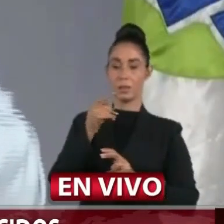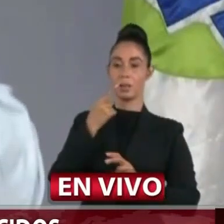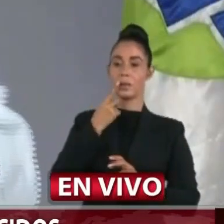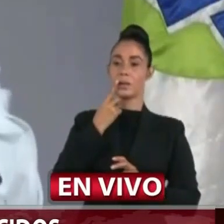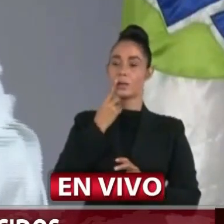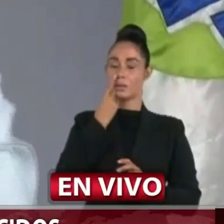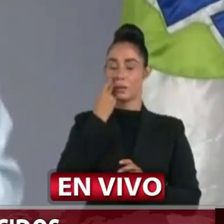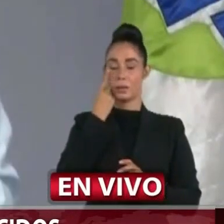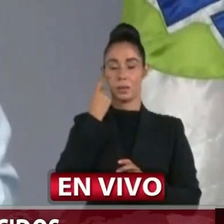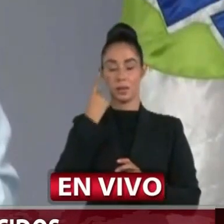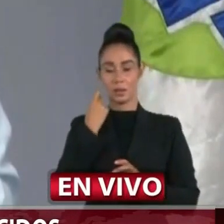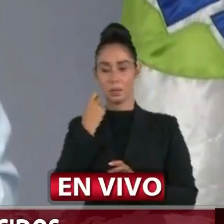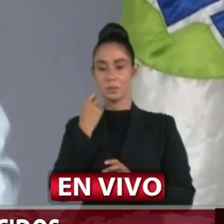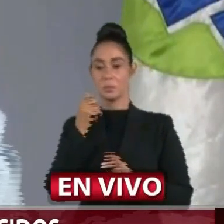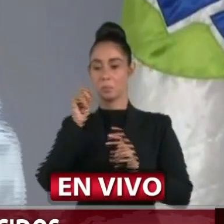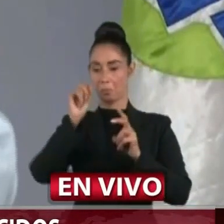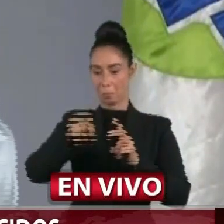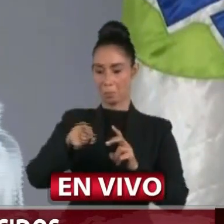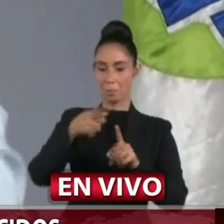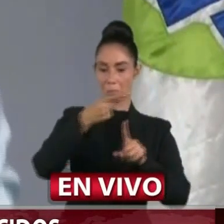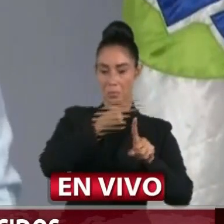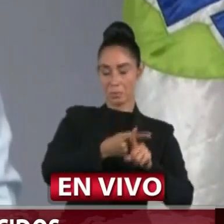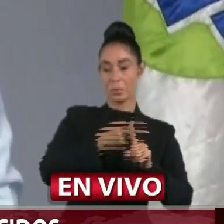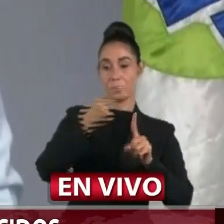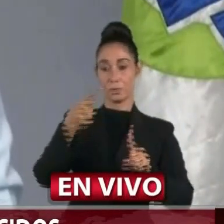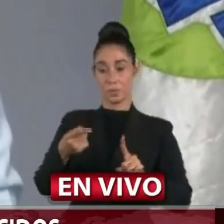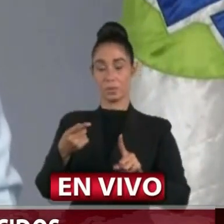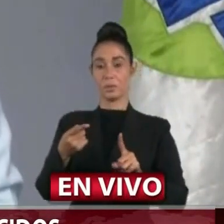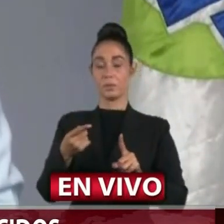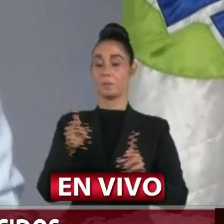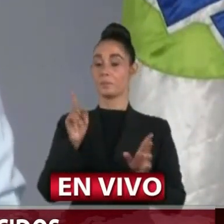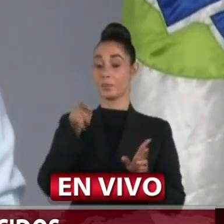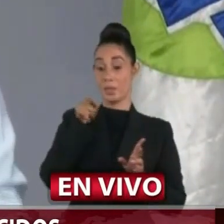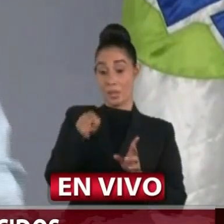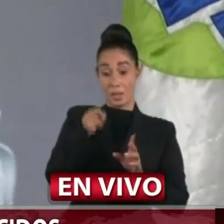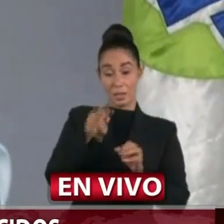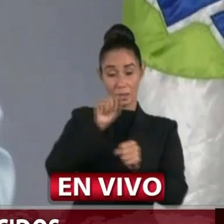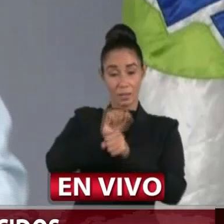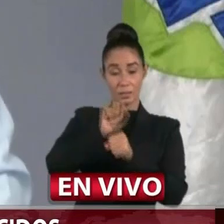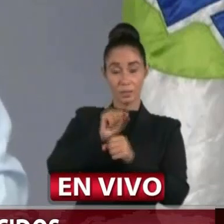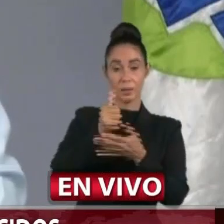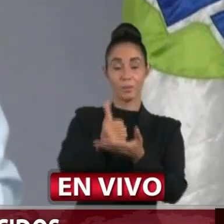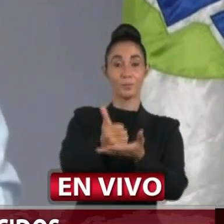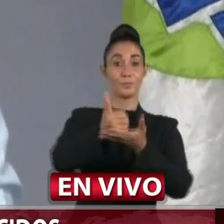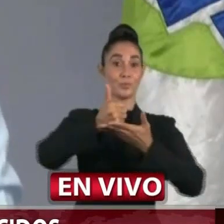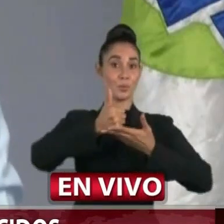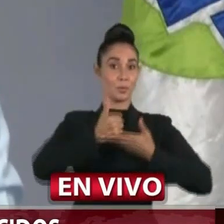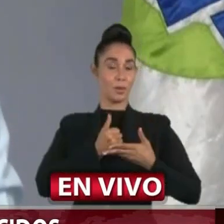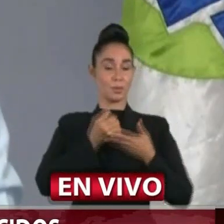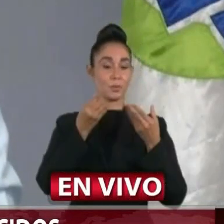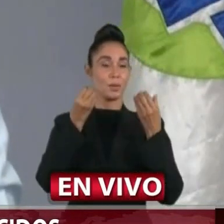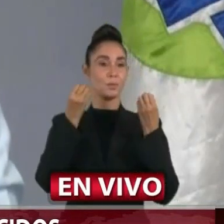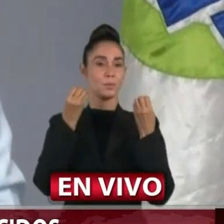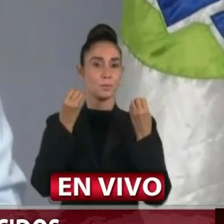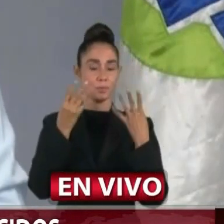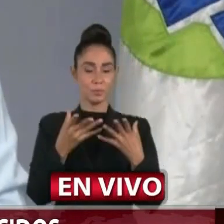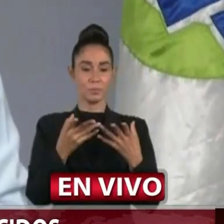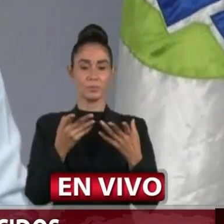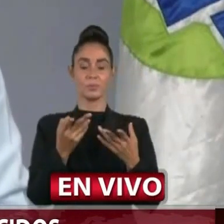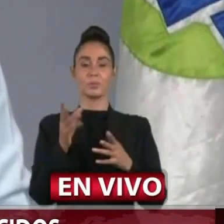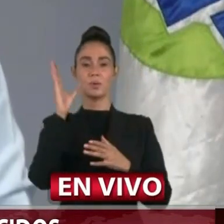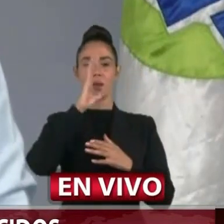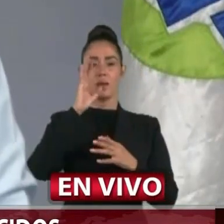y se realiza el triaje de los casos. Eso nos ha permitido una captación y toma de los pacientes de